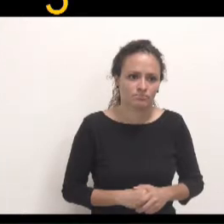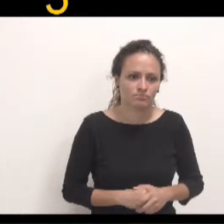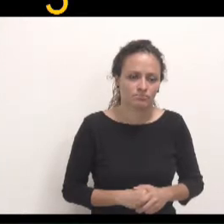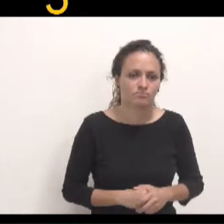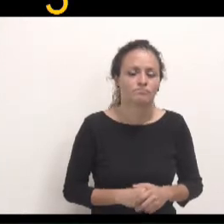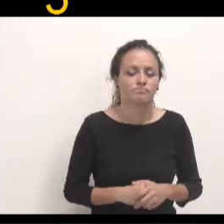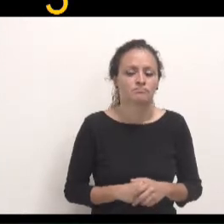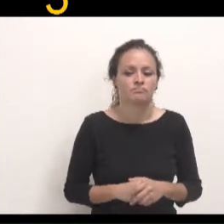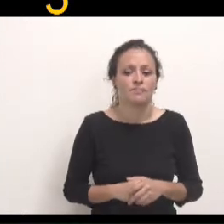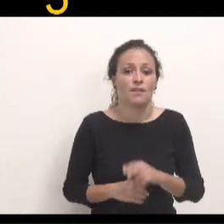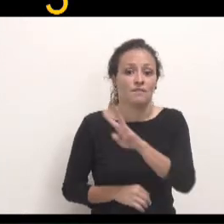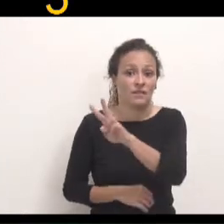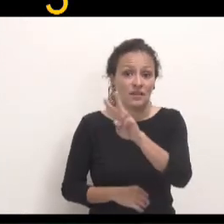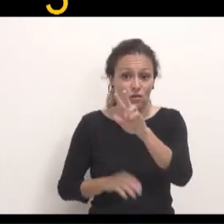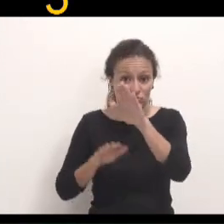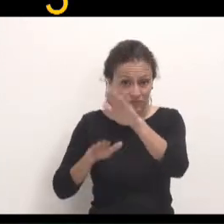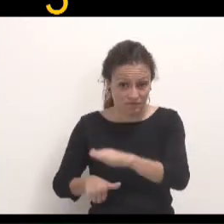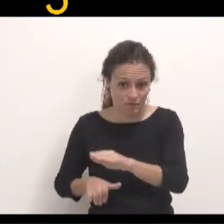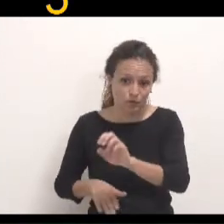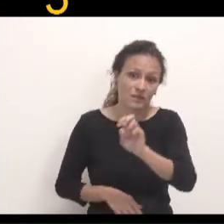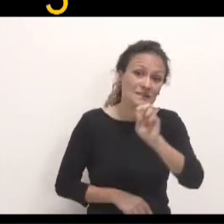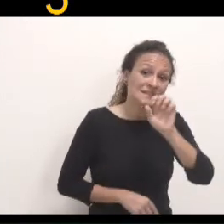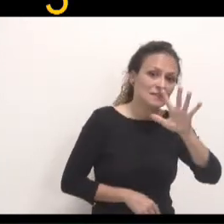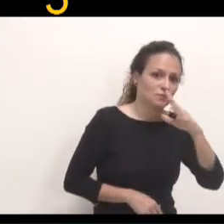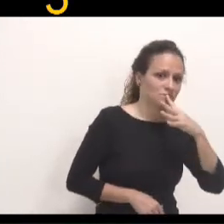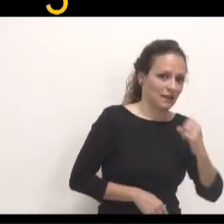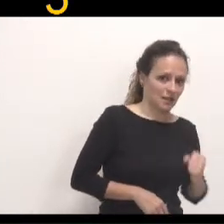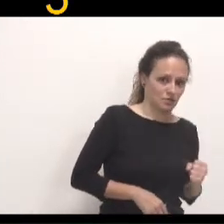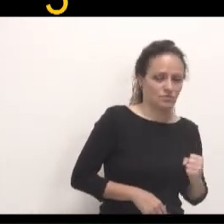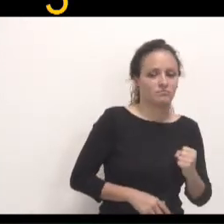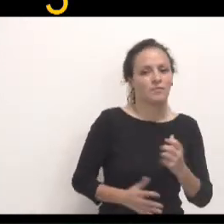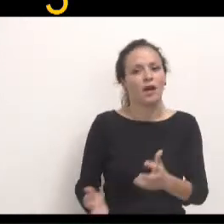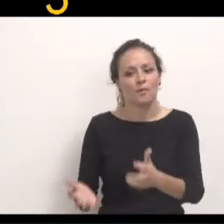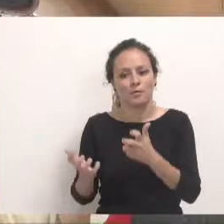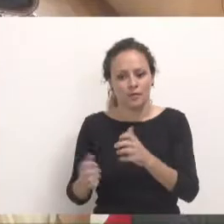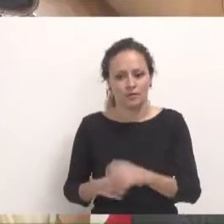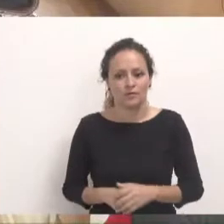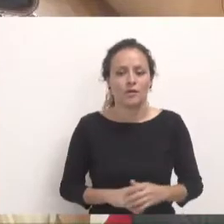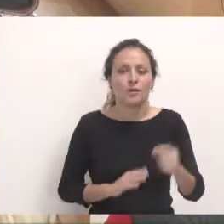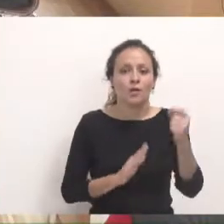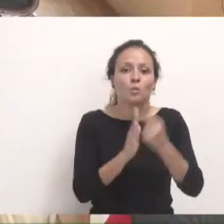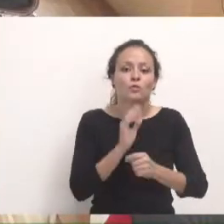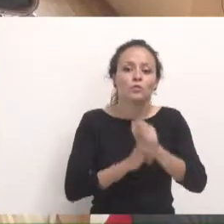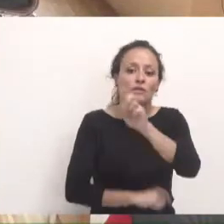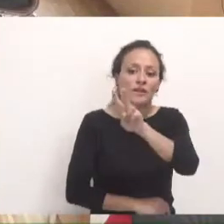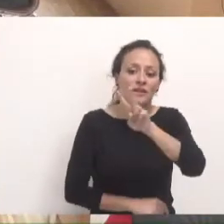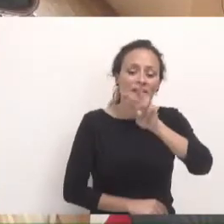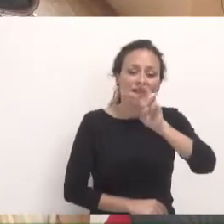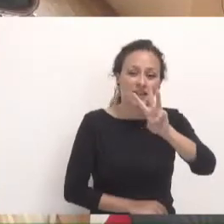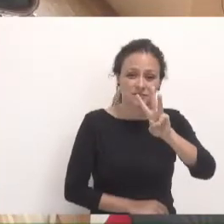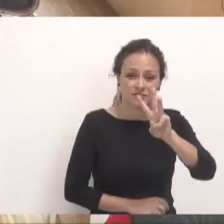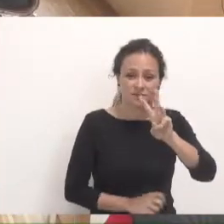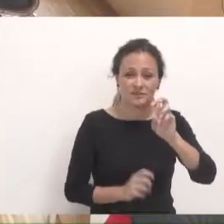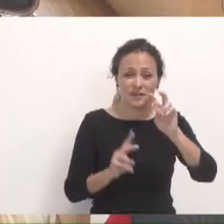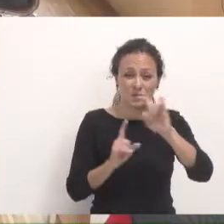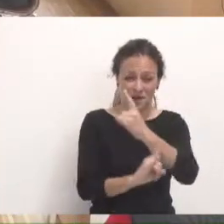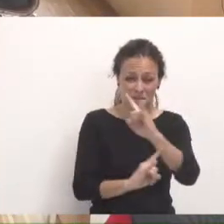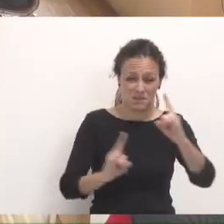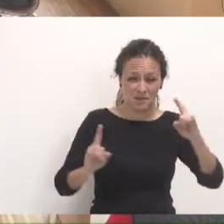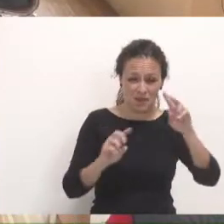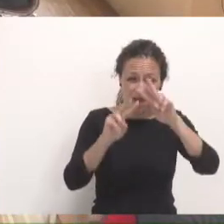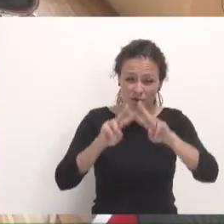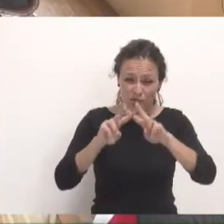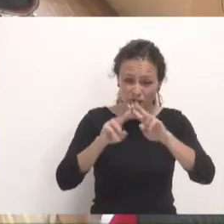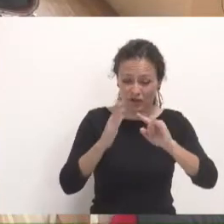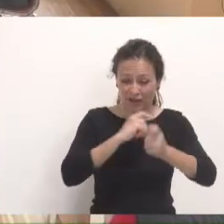Se aprueba por 22 votos a favor y 5 abstenciones. Punto número 23, solicitud de inicio de la evaluación ambiental estratégica